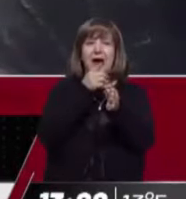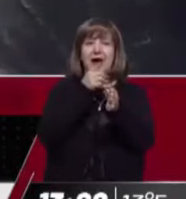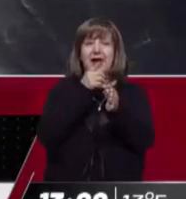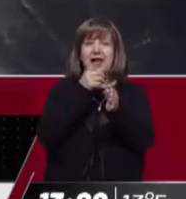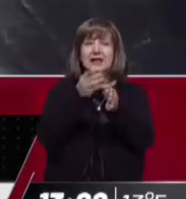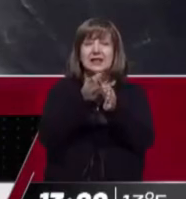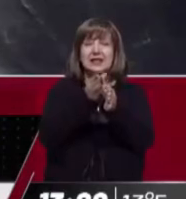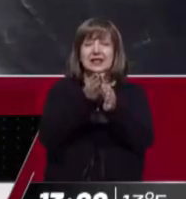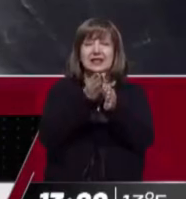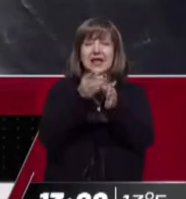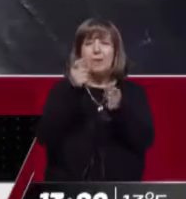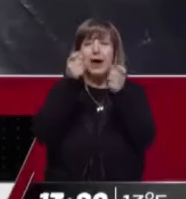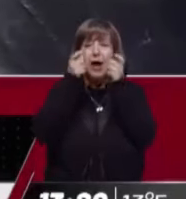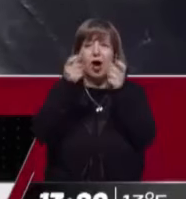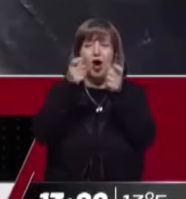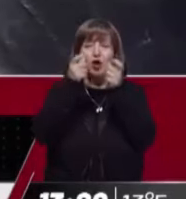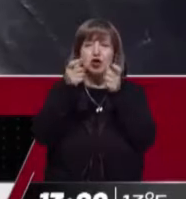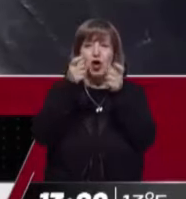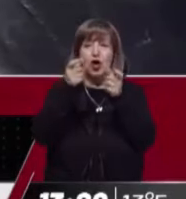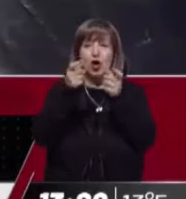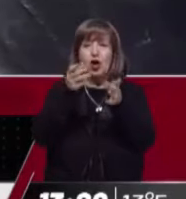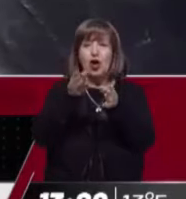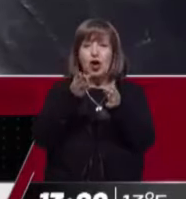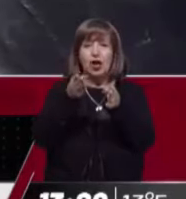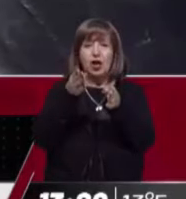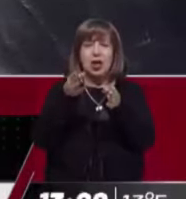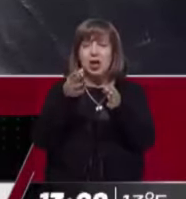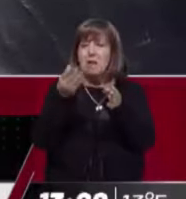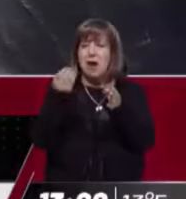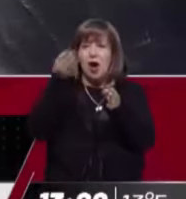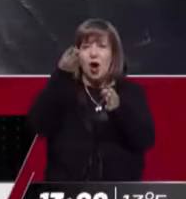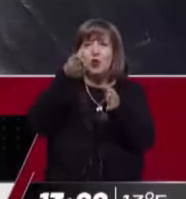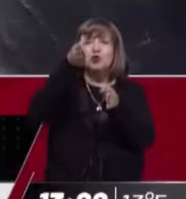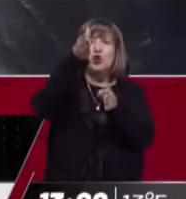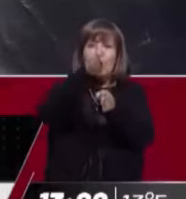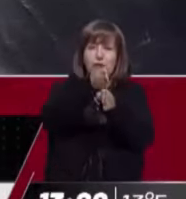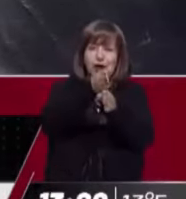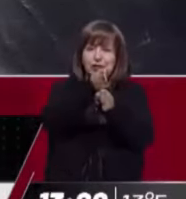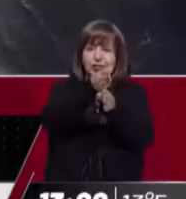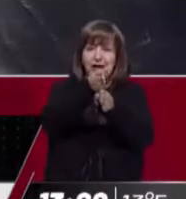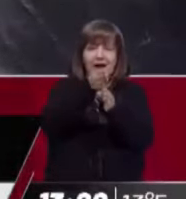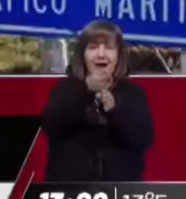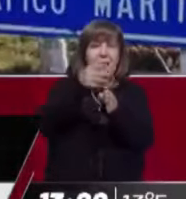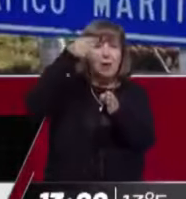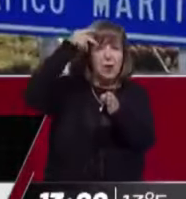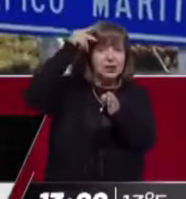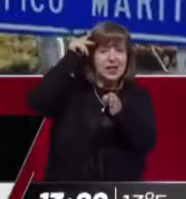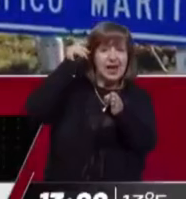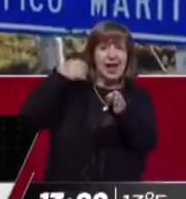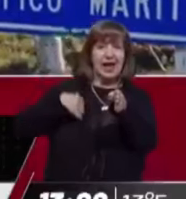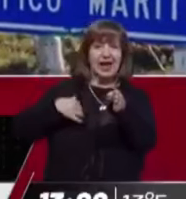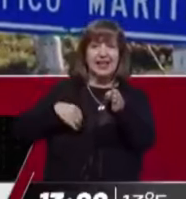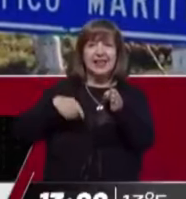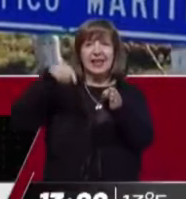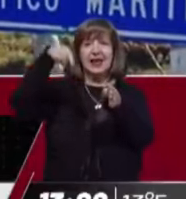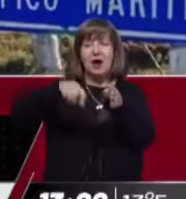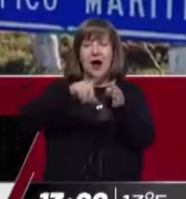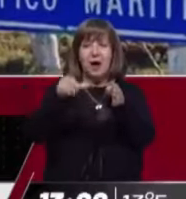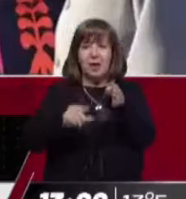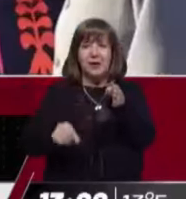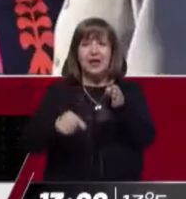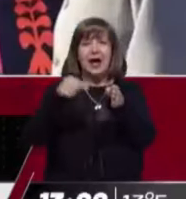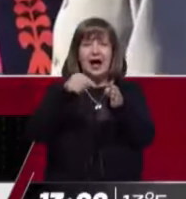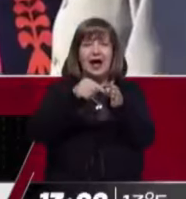y control de tránsito que está justo ahí en la frontera entre Argentina y Chile, en la Patagonia. ¿Y qué es lo que contiene? Tiene